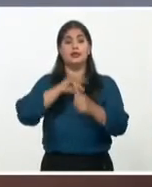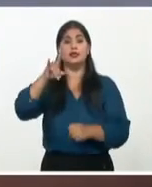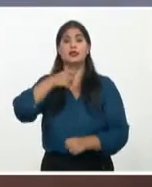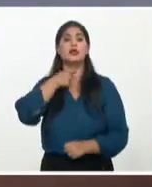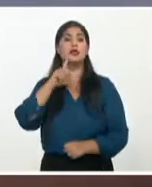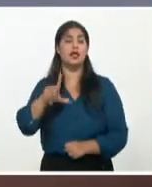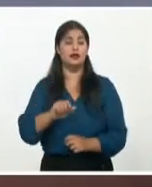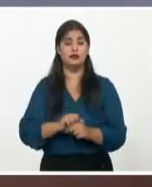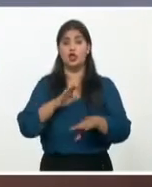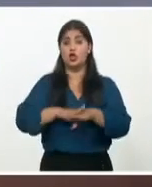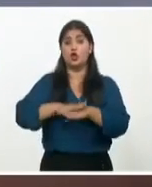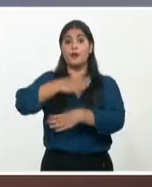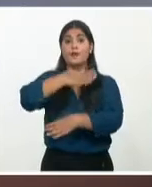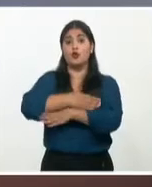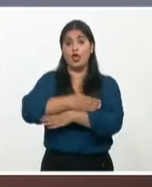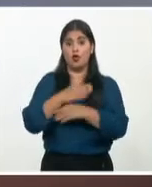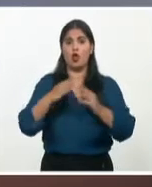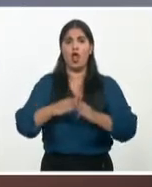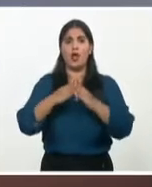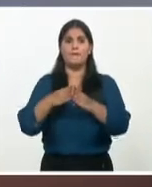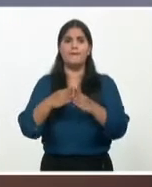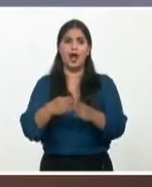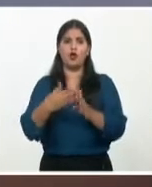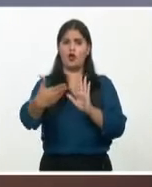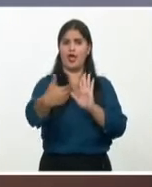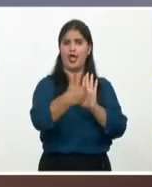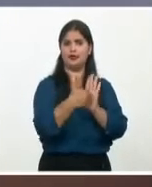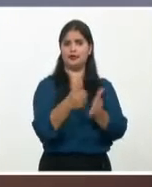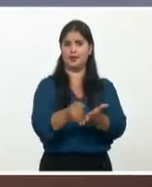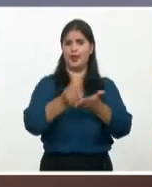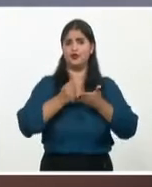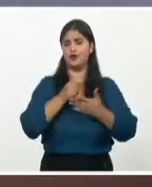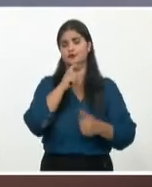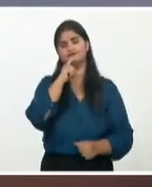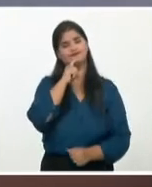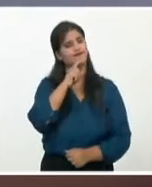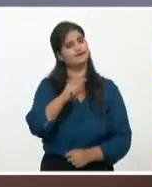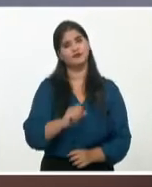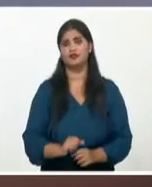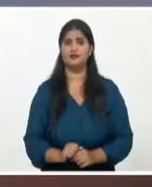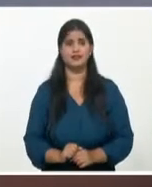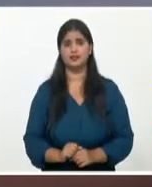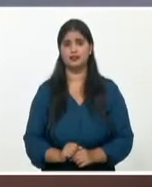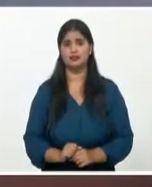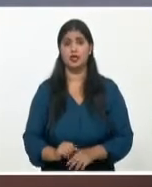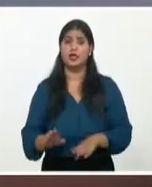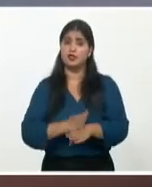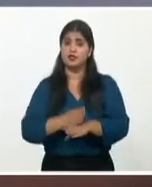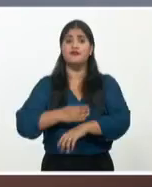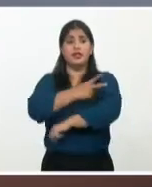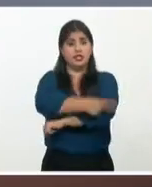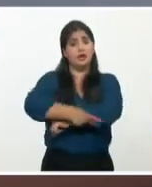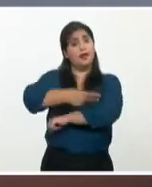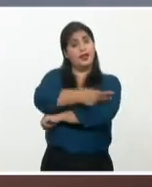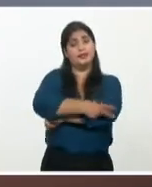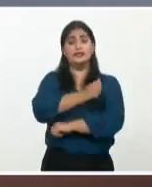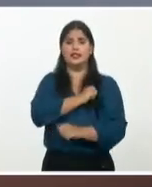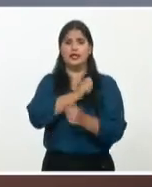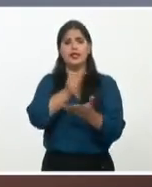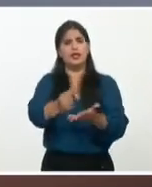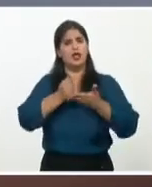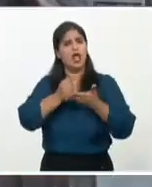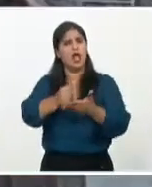de combustibles no pudieron alcanzar puertos cubanos, lo que provocó que se adoptaran medidas excepcionales en la capacidad de producción, limitando la